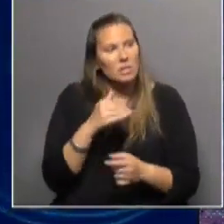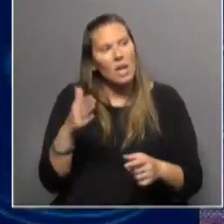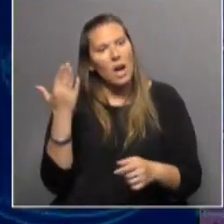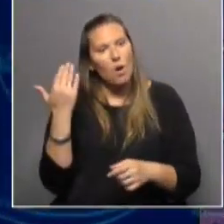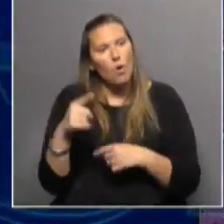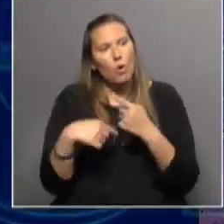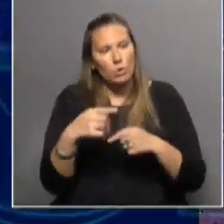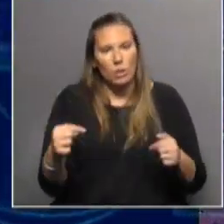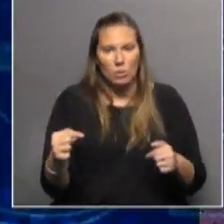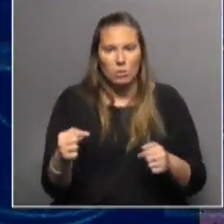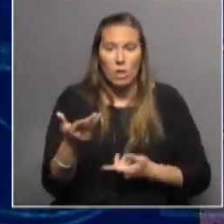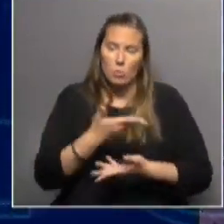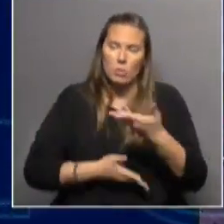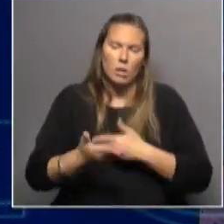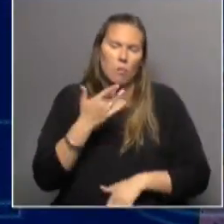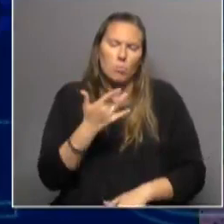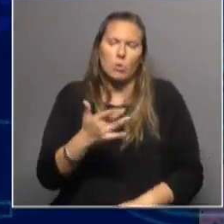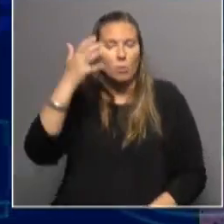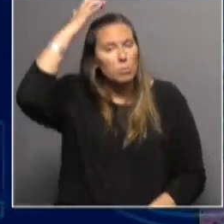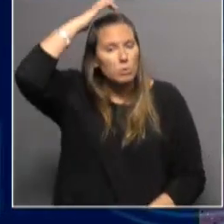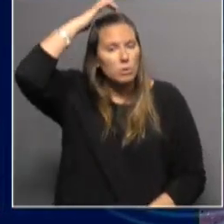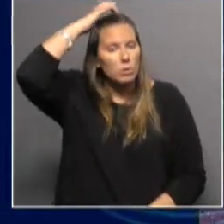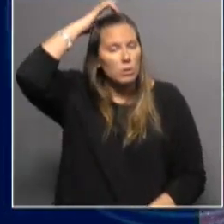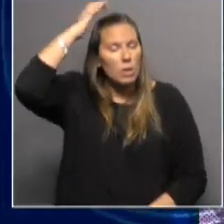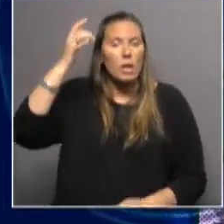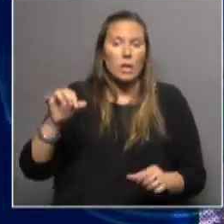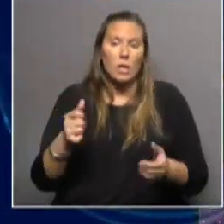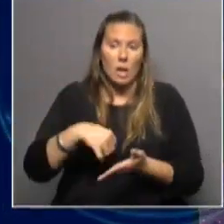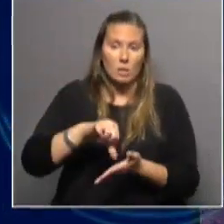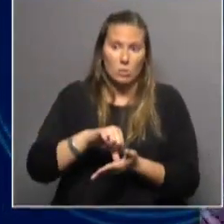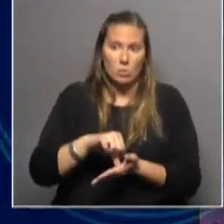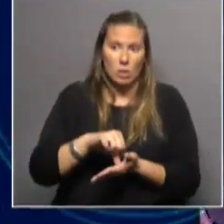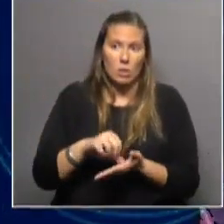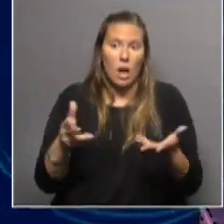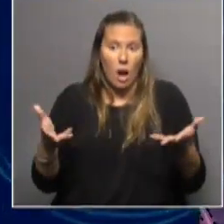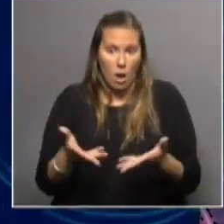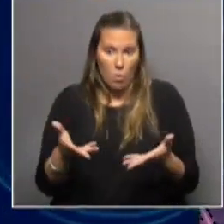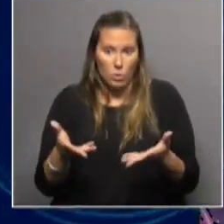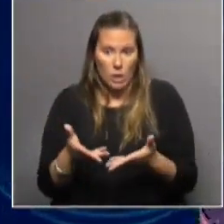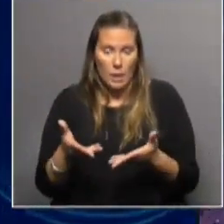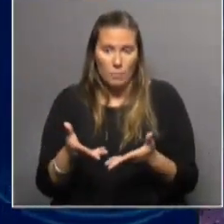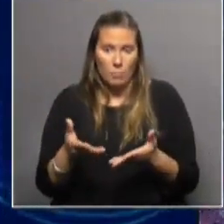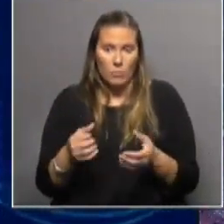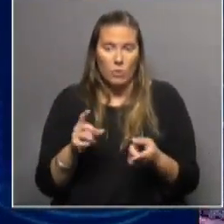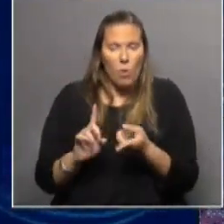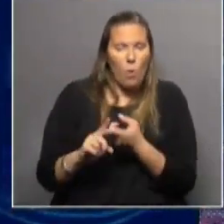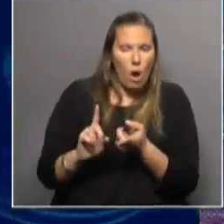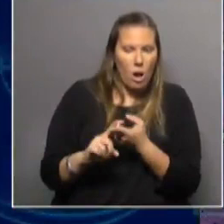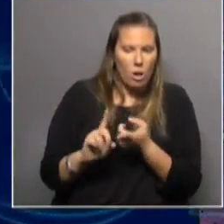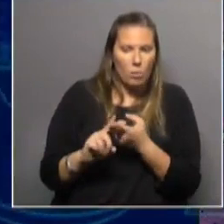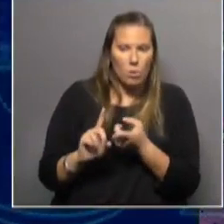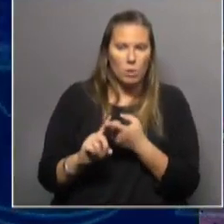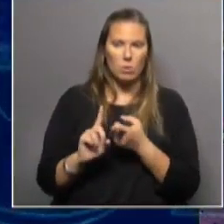es un intercambio hermosísimo que se genera en las ciudades y bueno ahora se hizo un convenio con